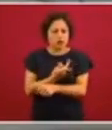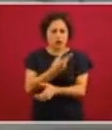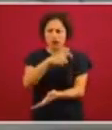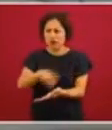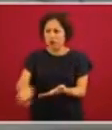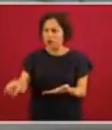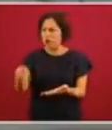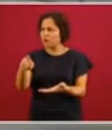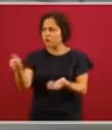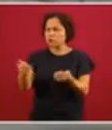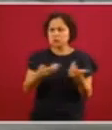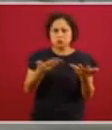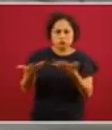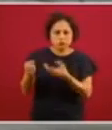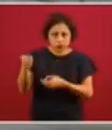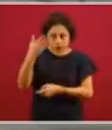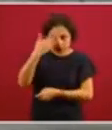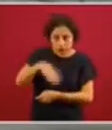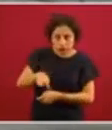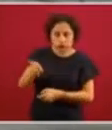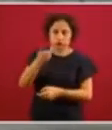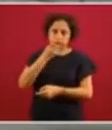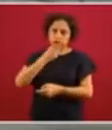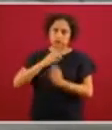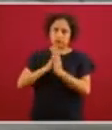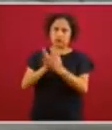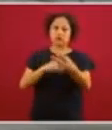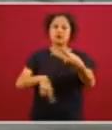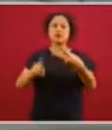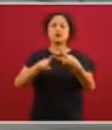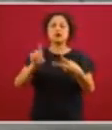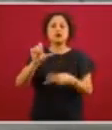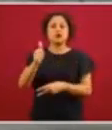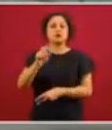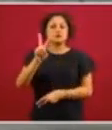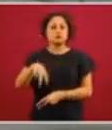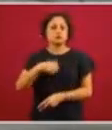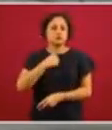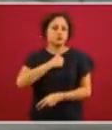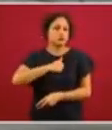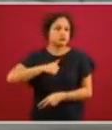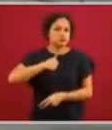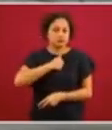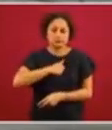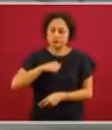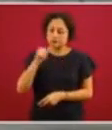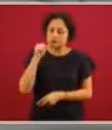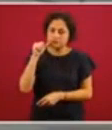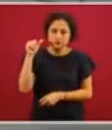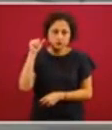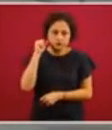la información? Y la otra, pues desgraciadamente el día de ayer sucedió un acontecimiento nada